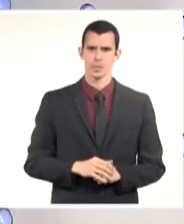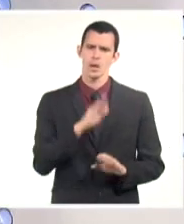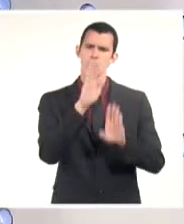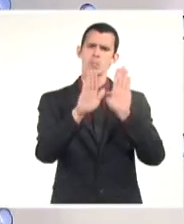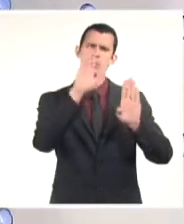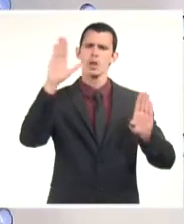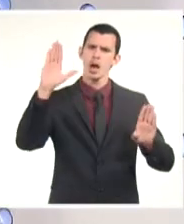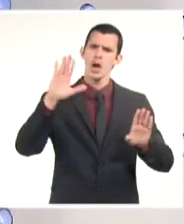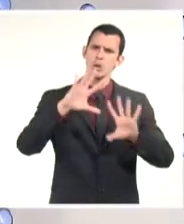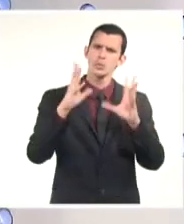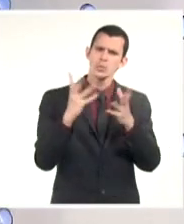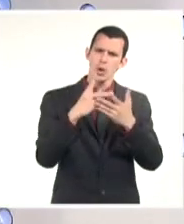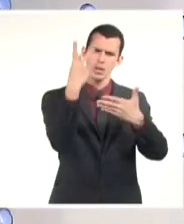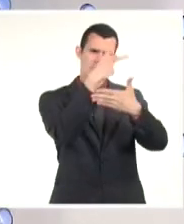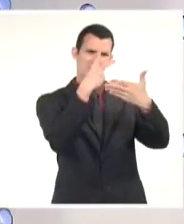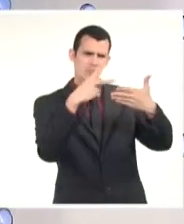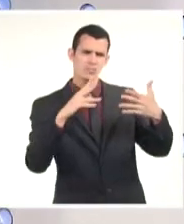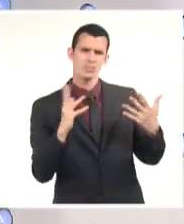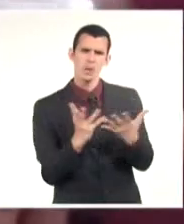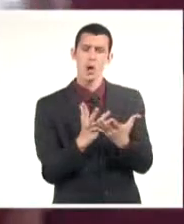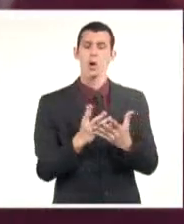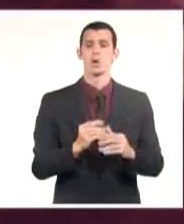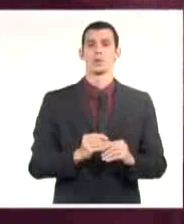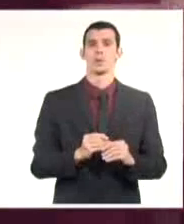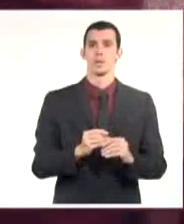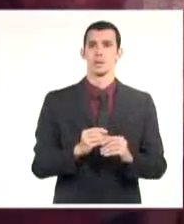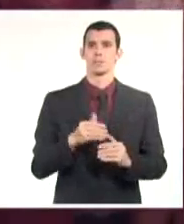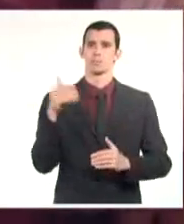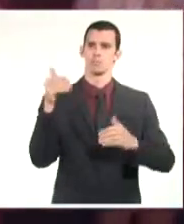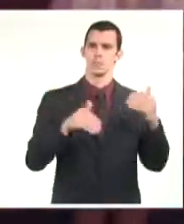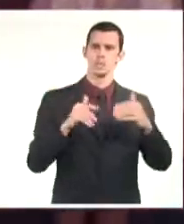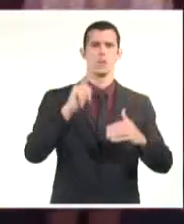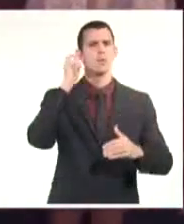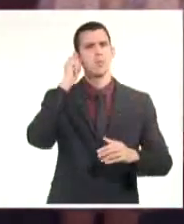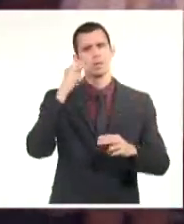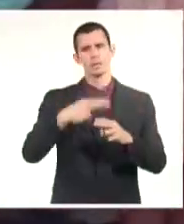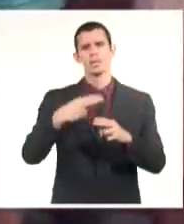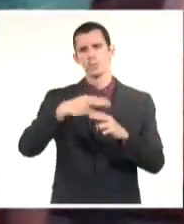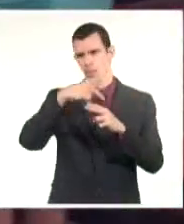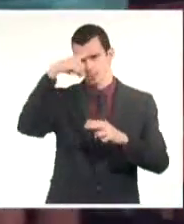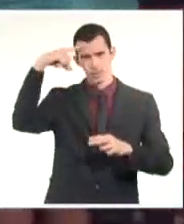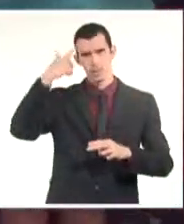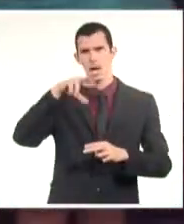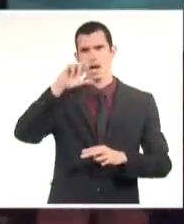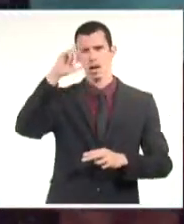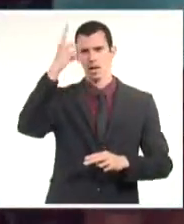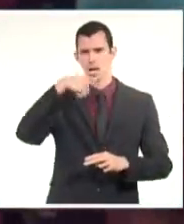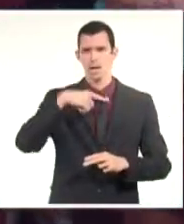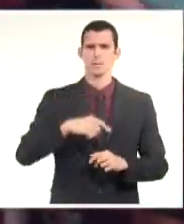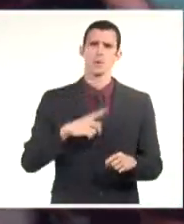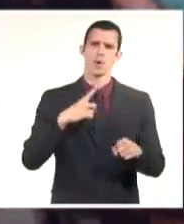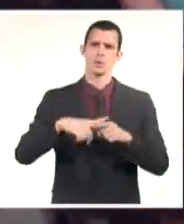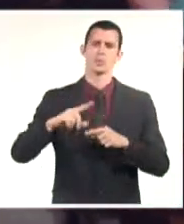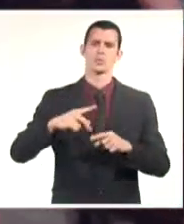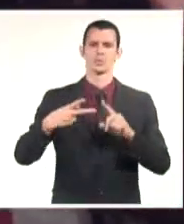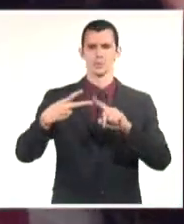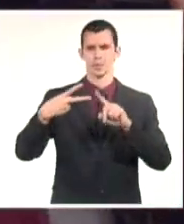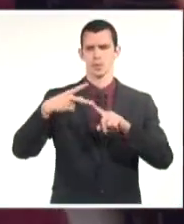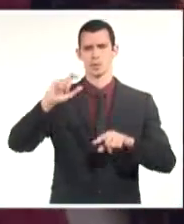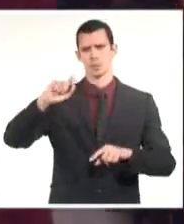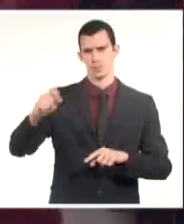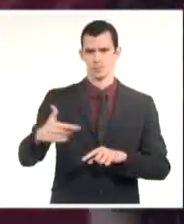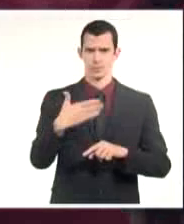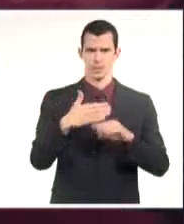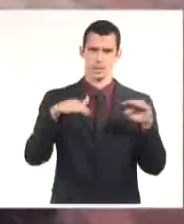Bellas Artes asistieron la funcionaria del Departamento Ideológico Sara Blanco Pérez, la viceministra de Cultura Kenelma